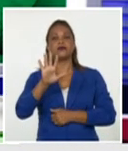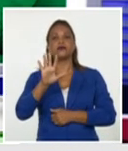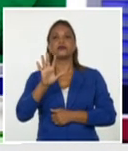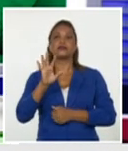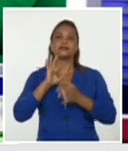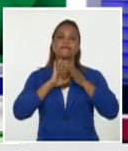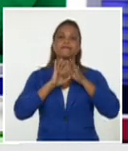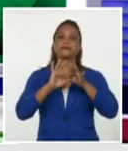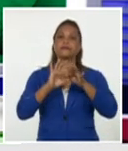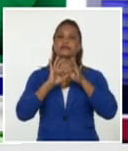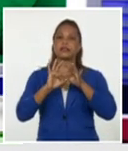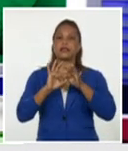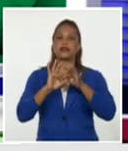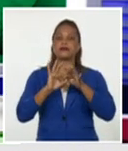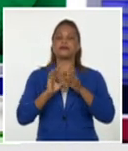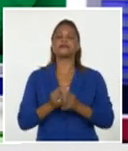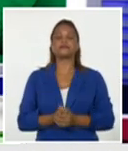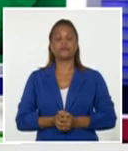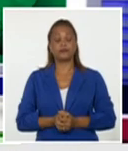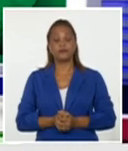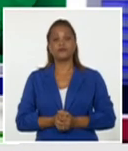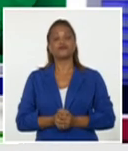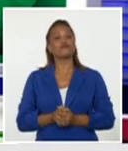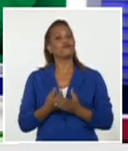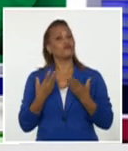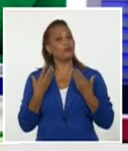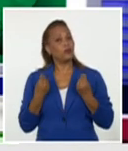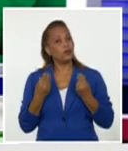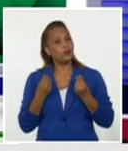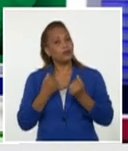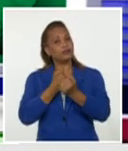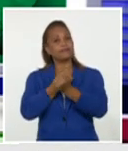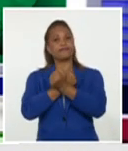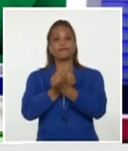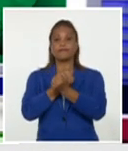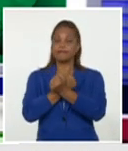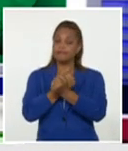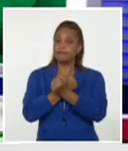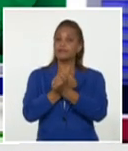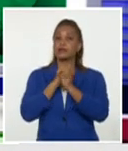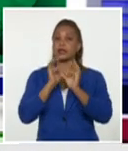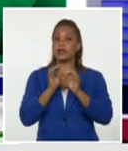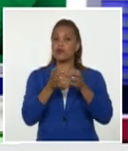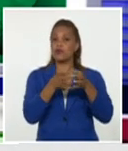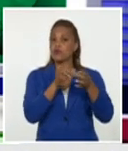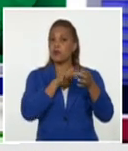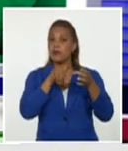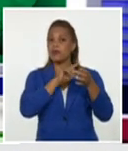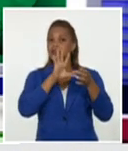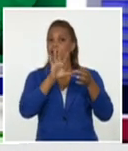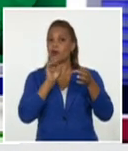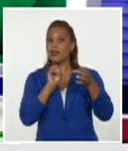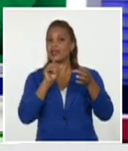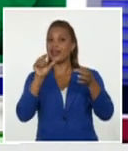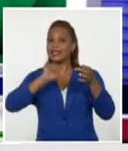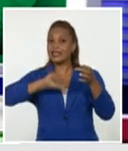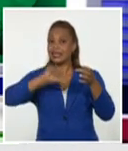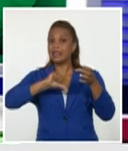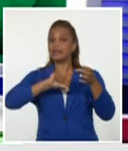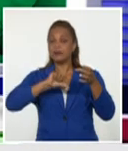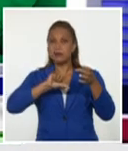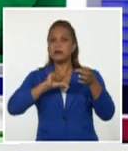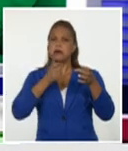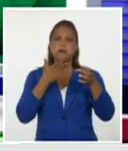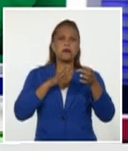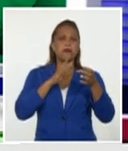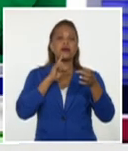grave. Mucho riesgo, muy elevado. Incluso en ese grupo de 50 críticos estamos hablando de un